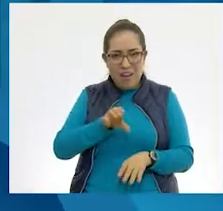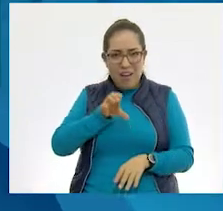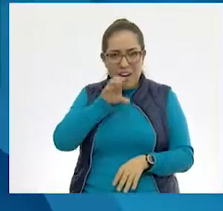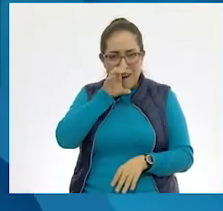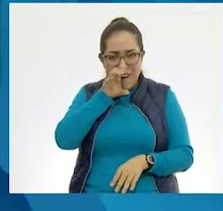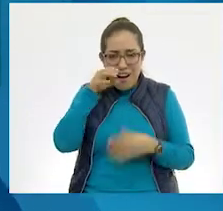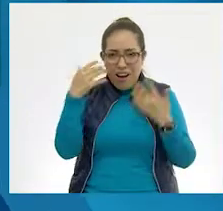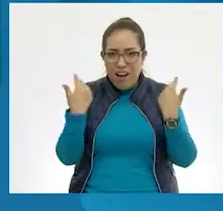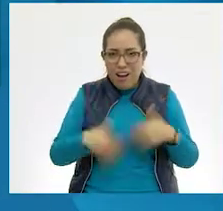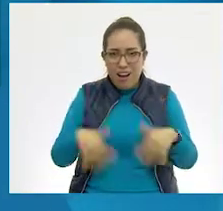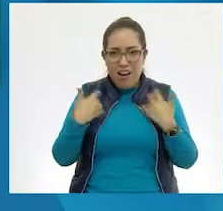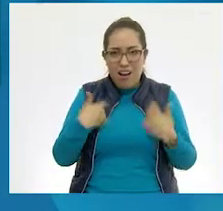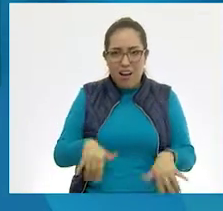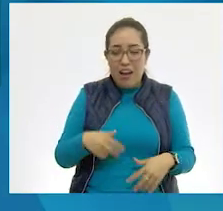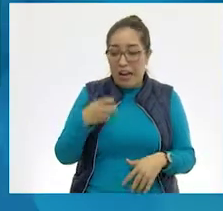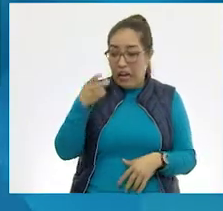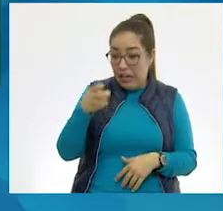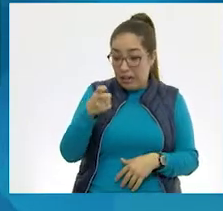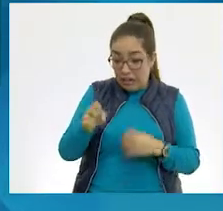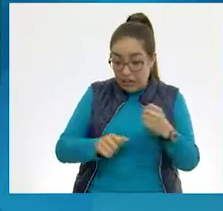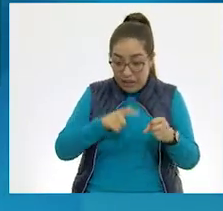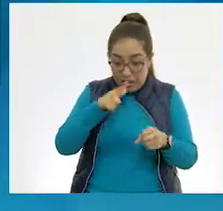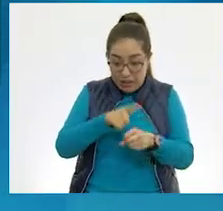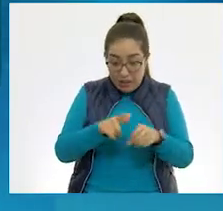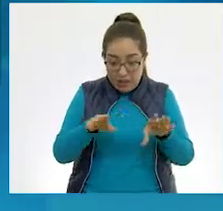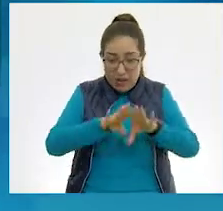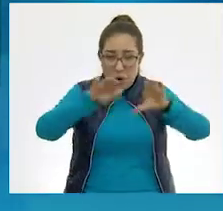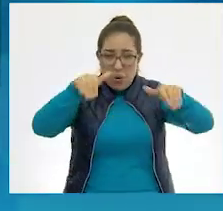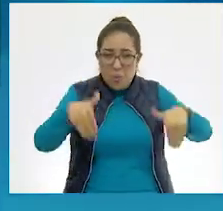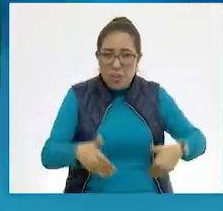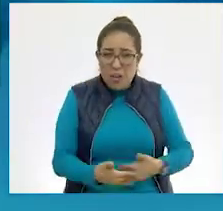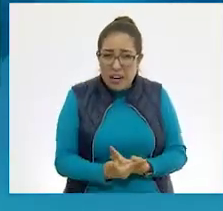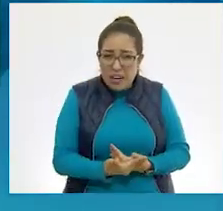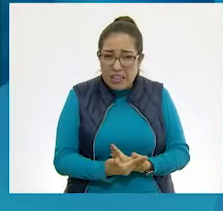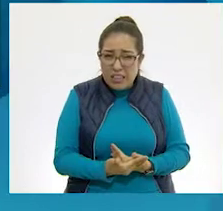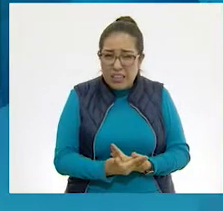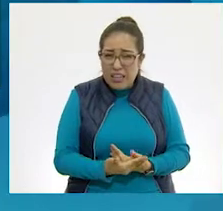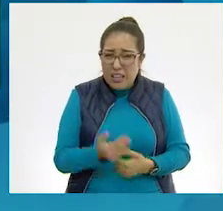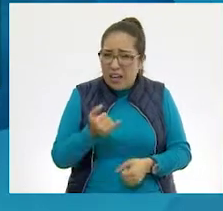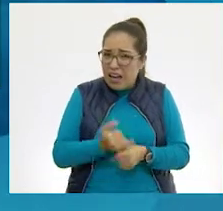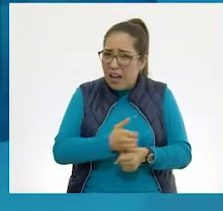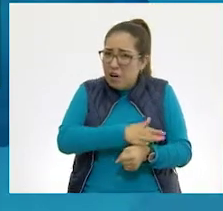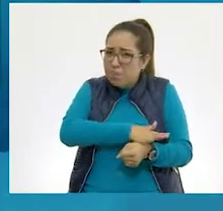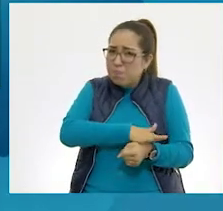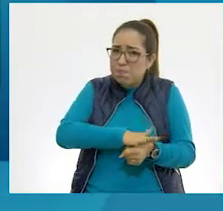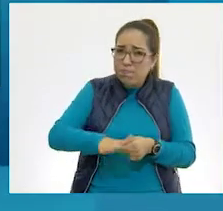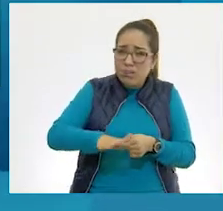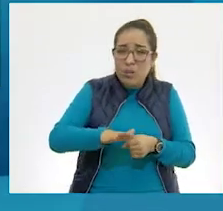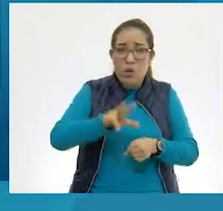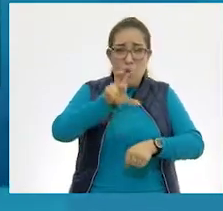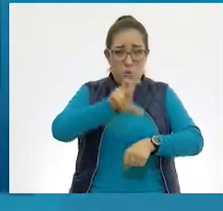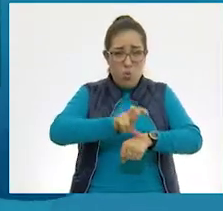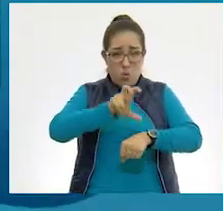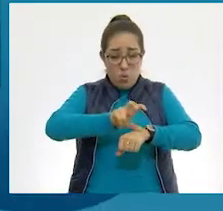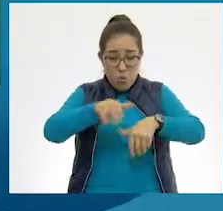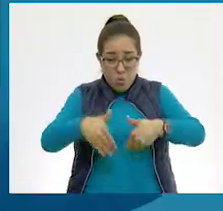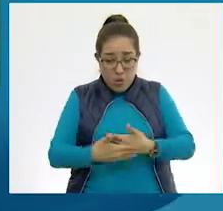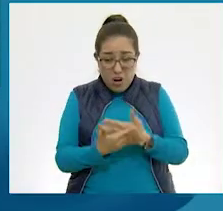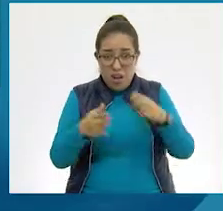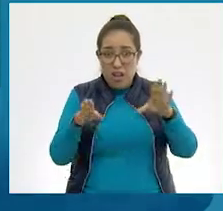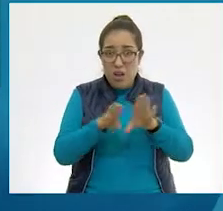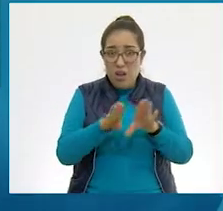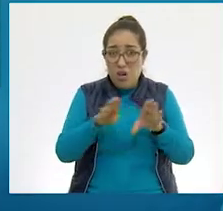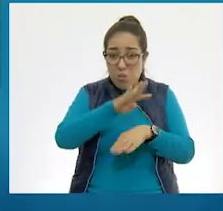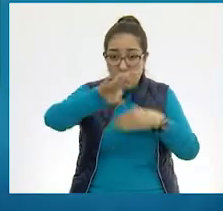No, hombre, no, estos cuates de los ornitorrincos, pues ahora sí que son la excepción que confirma todas las reglas del reino animal.